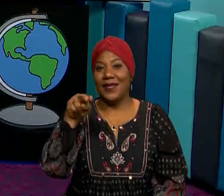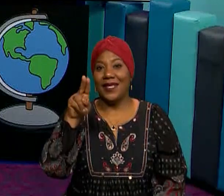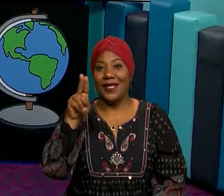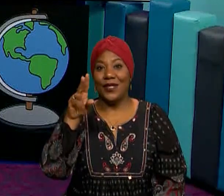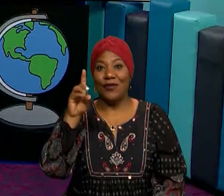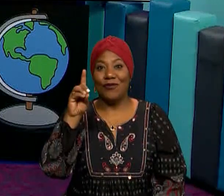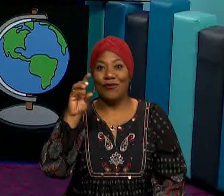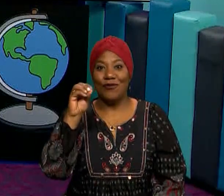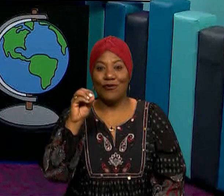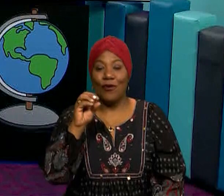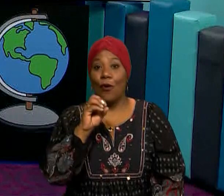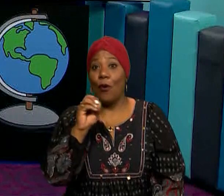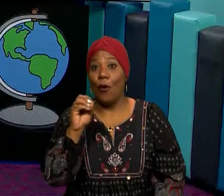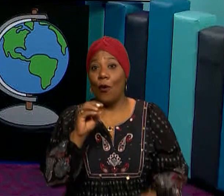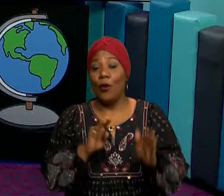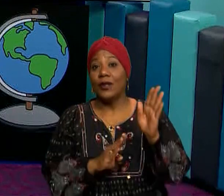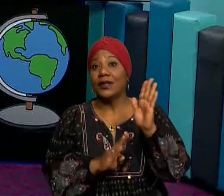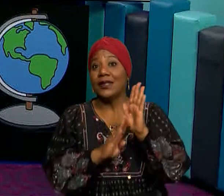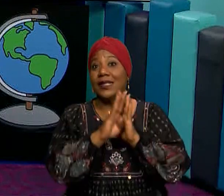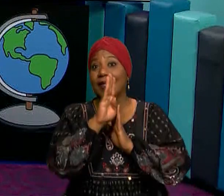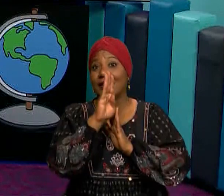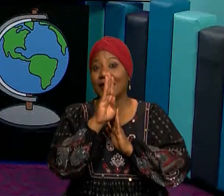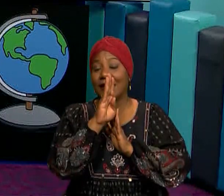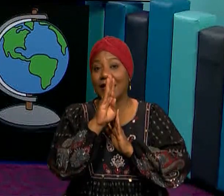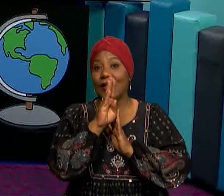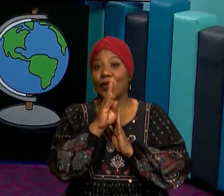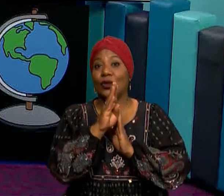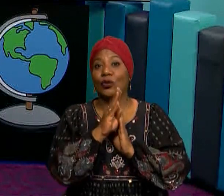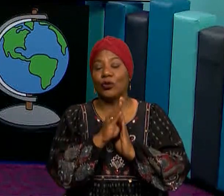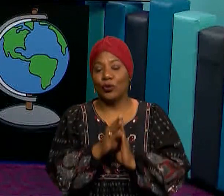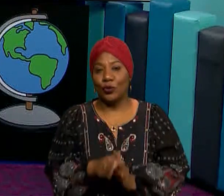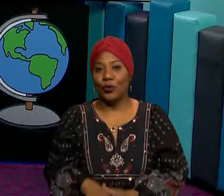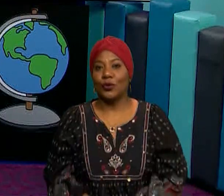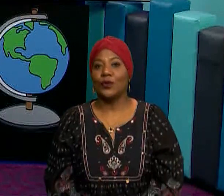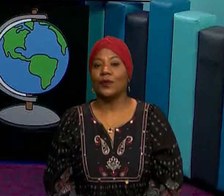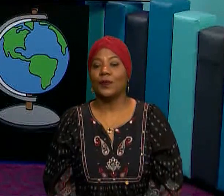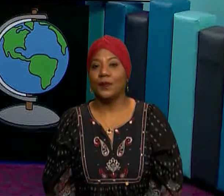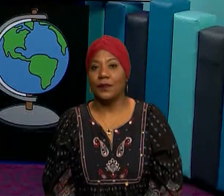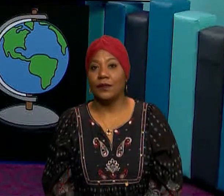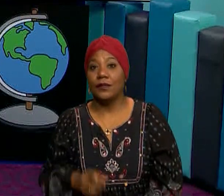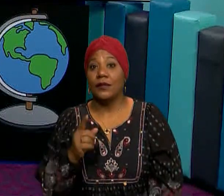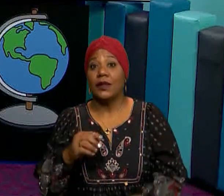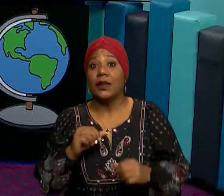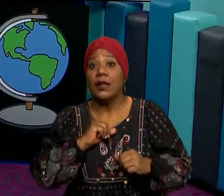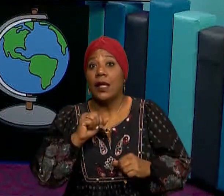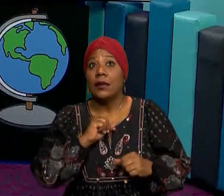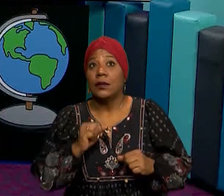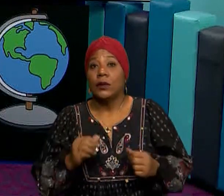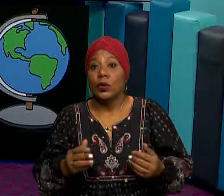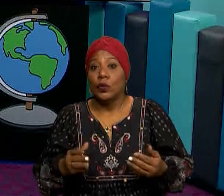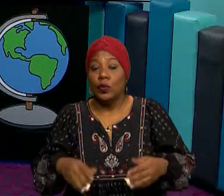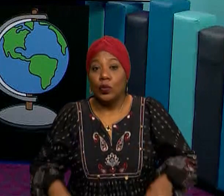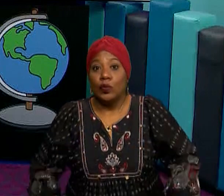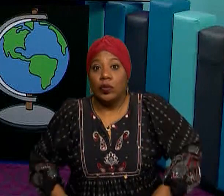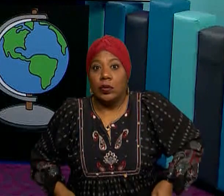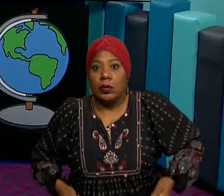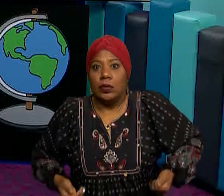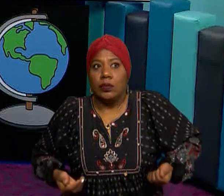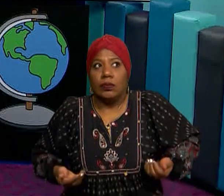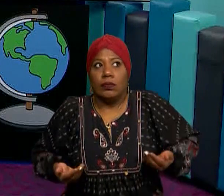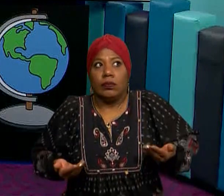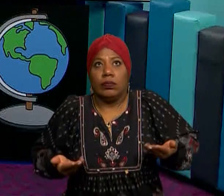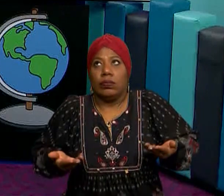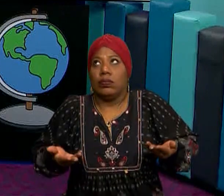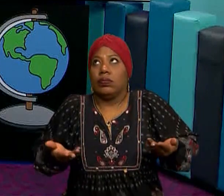se puso algo que no le pertenece, no sabía cómo funcionaba o qué tenía y le tocó subir hasta el